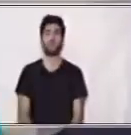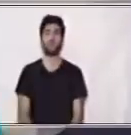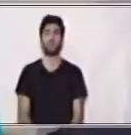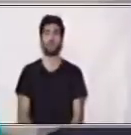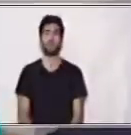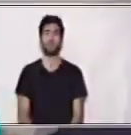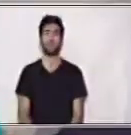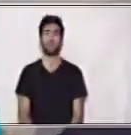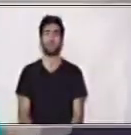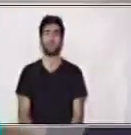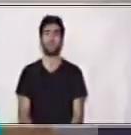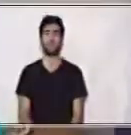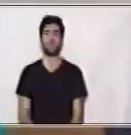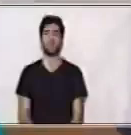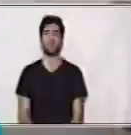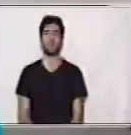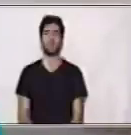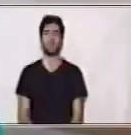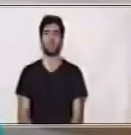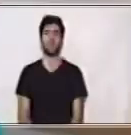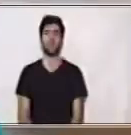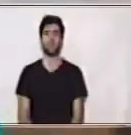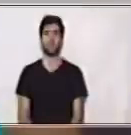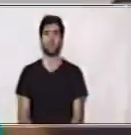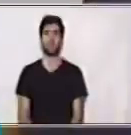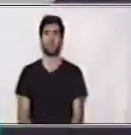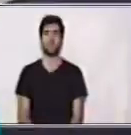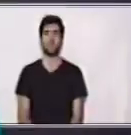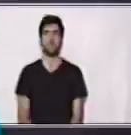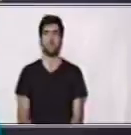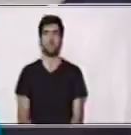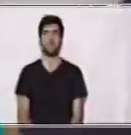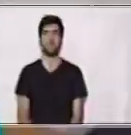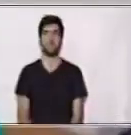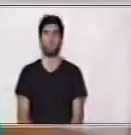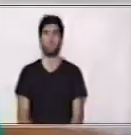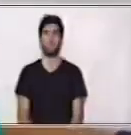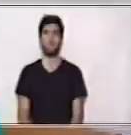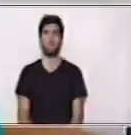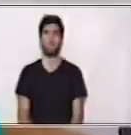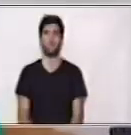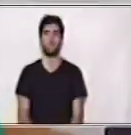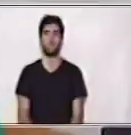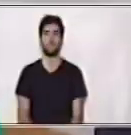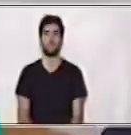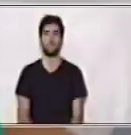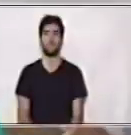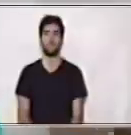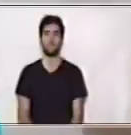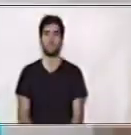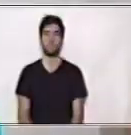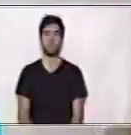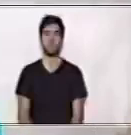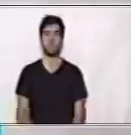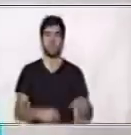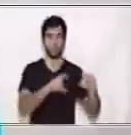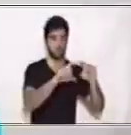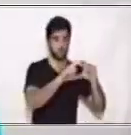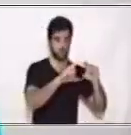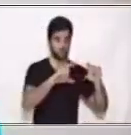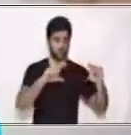3x más 6. Ahí tenemos desarrollado todo este lado antes del signo